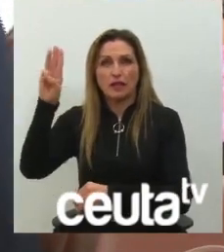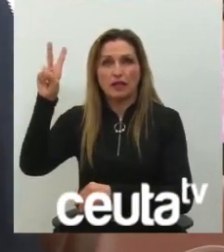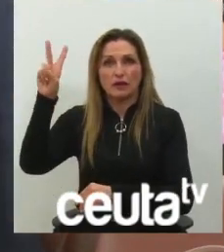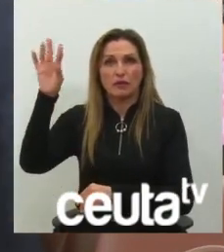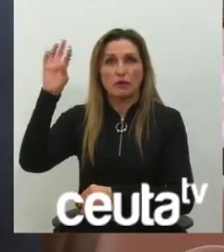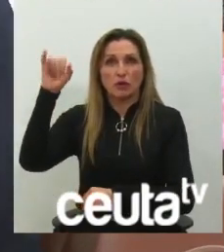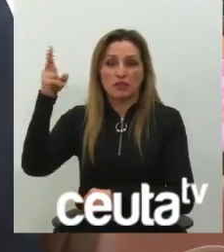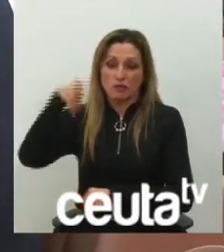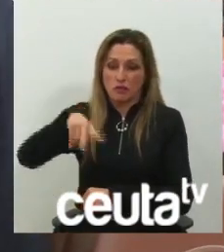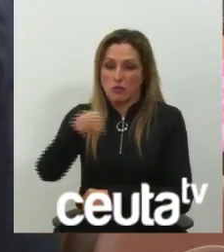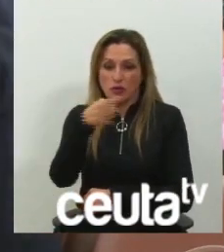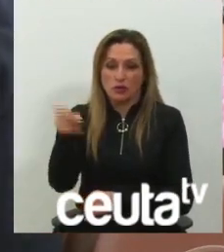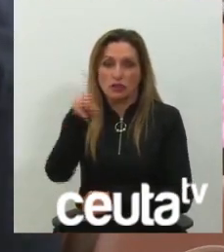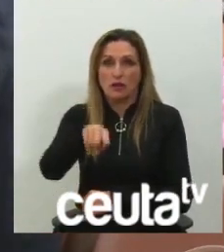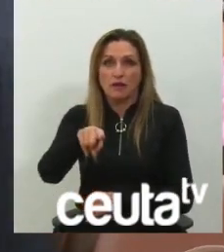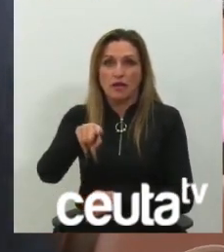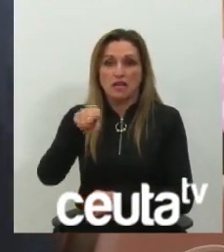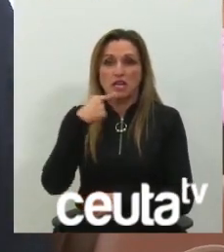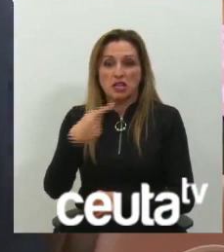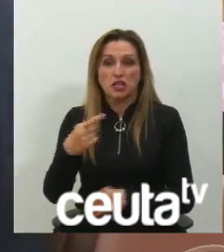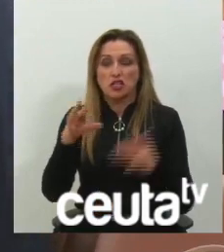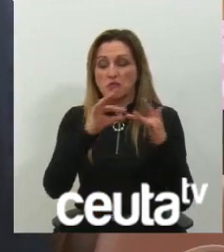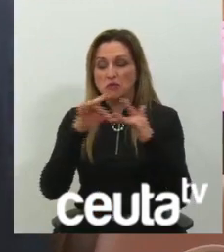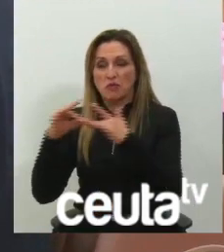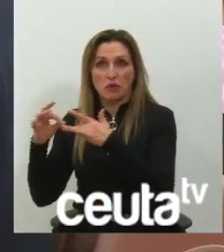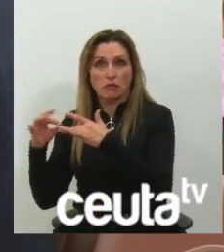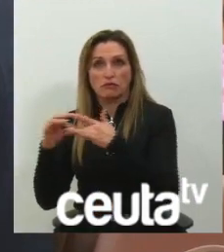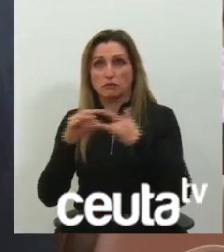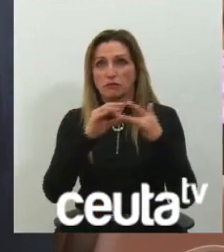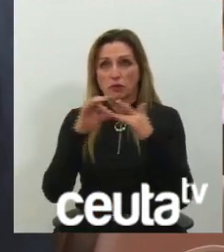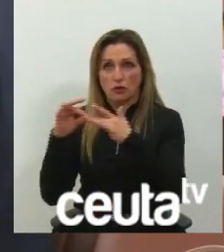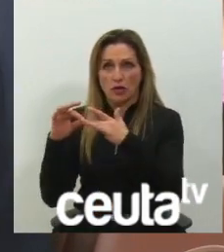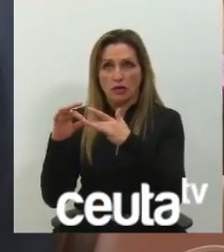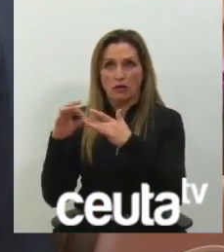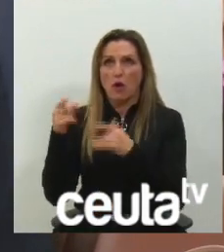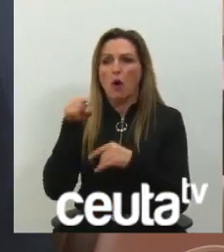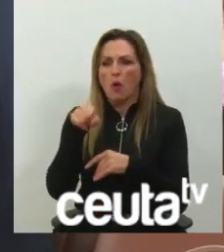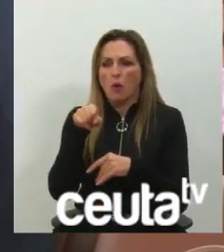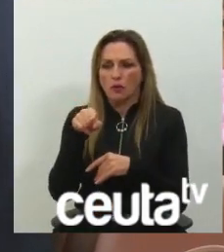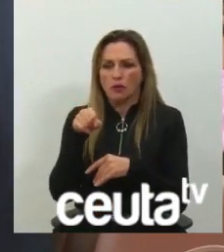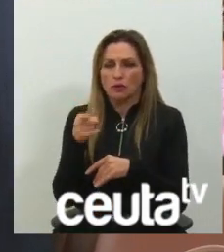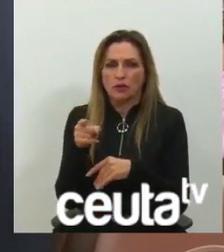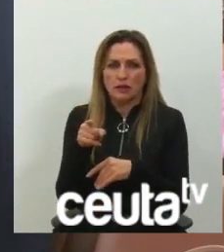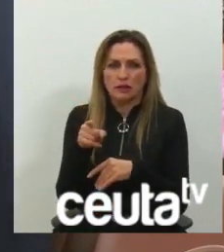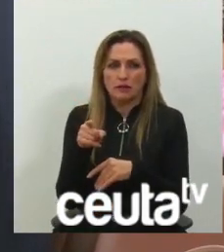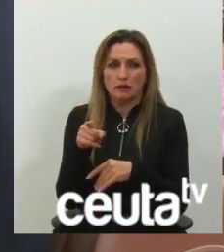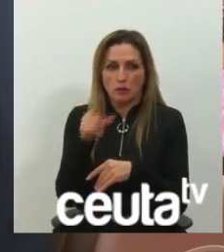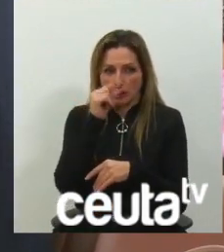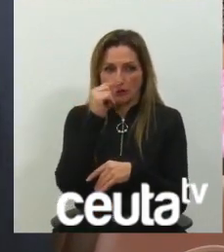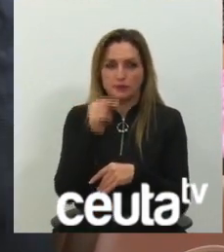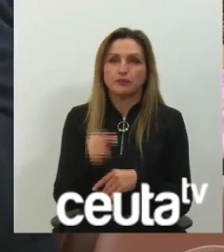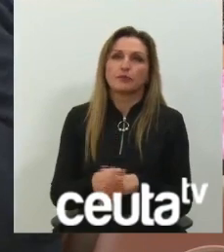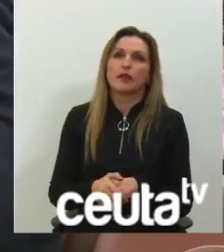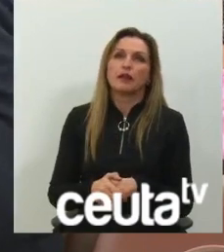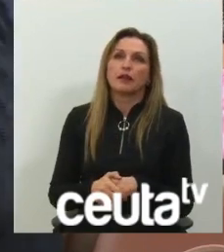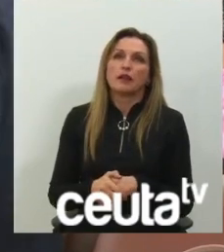a putin dicho por su líder luego usted permítanme permítanme sí permitan permítanme permítanme